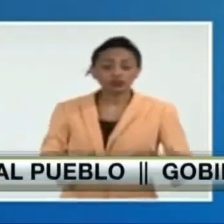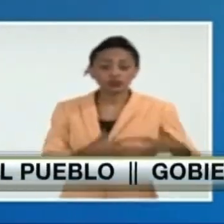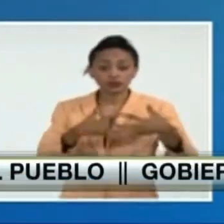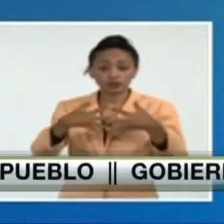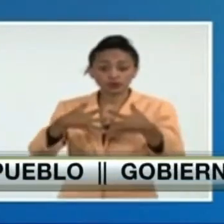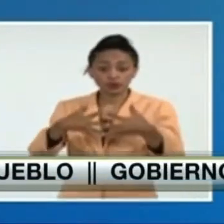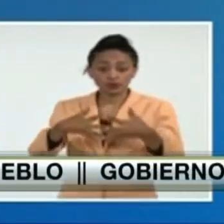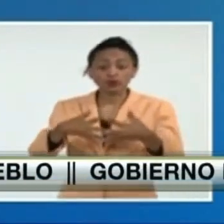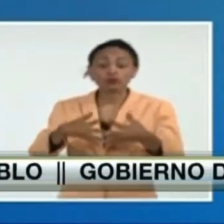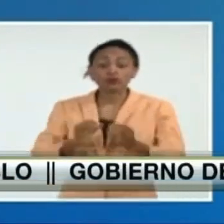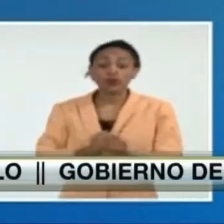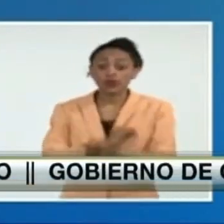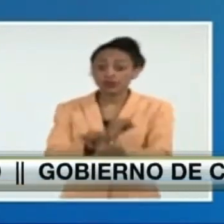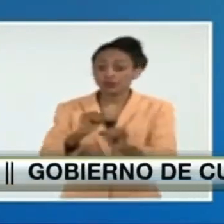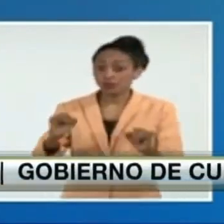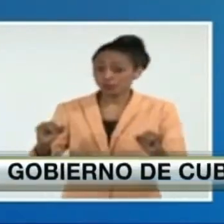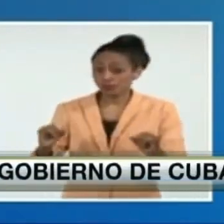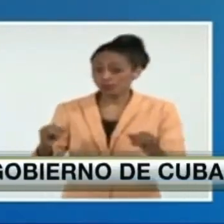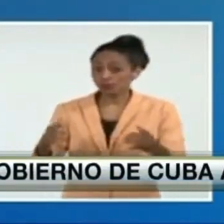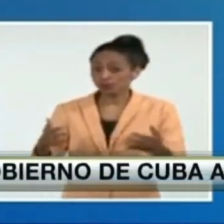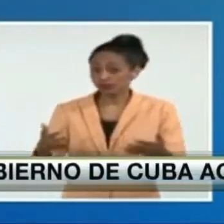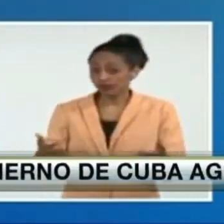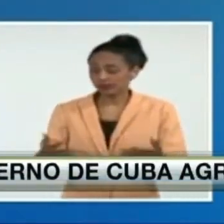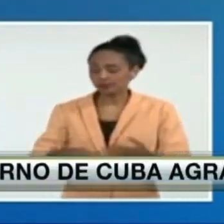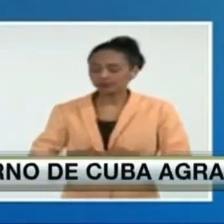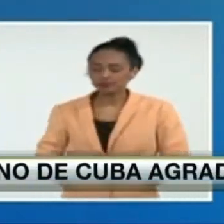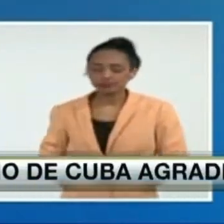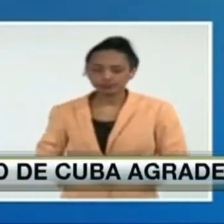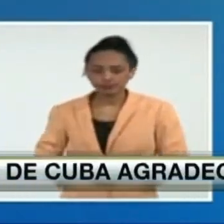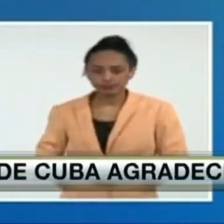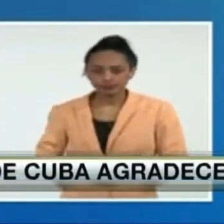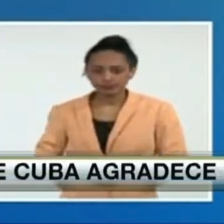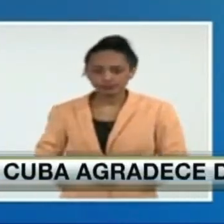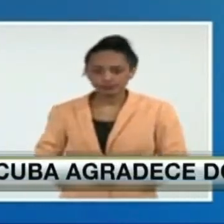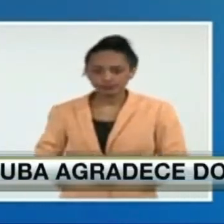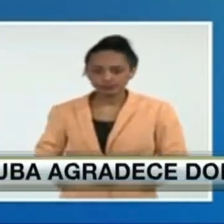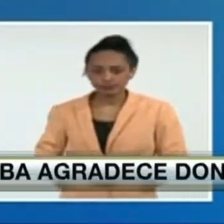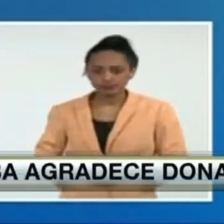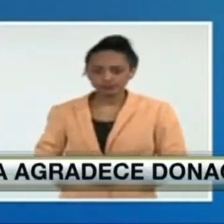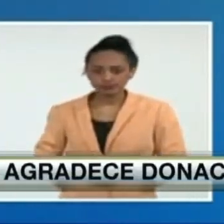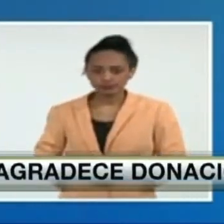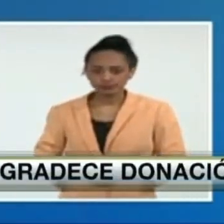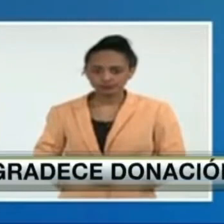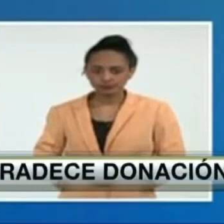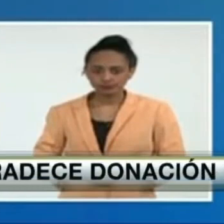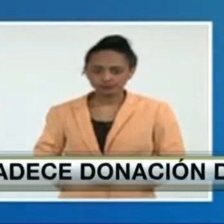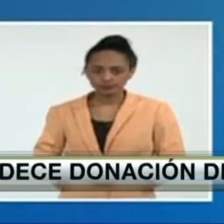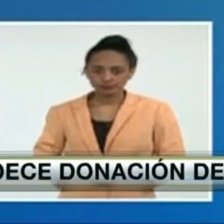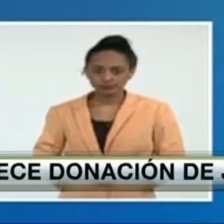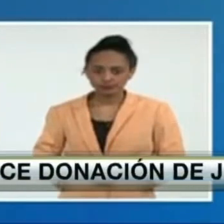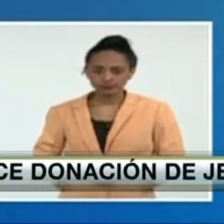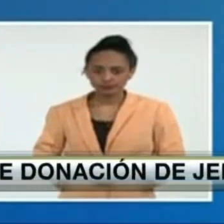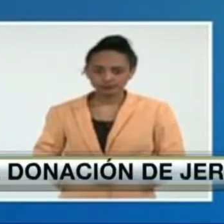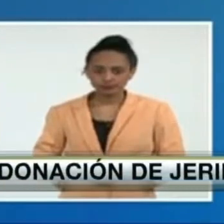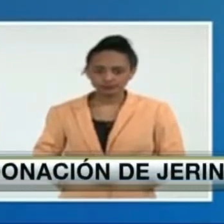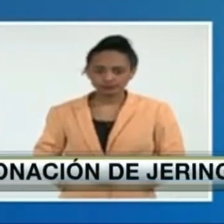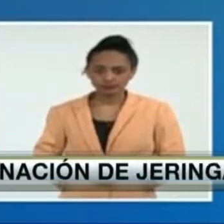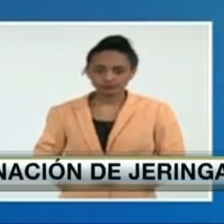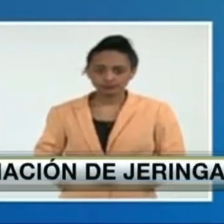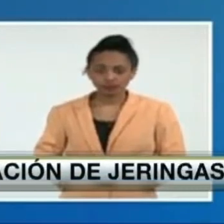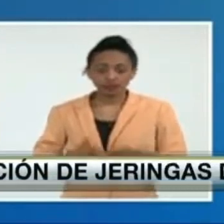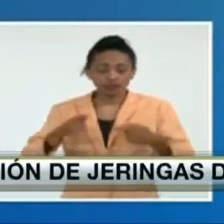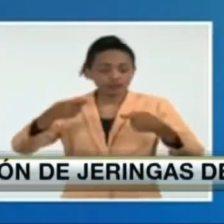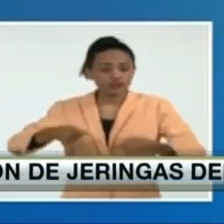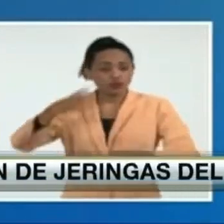comunicado con la decisión de su gobierno de, invocando la